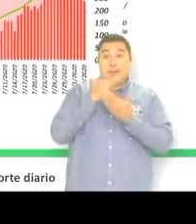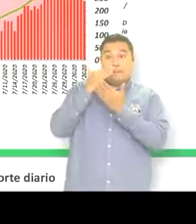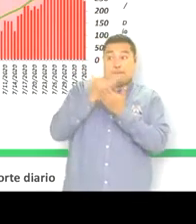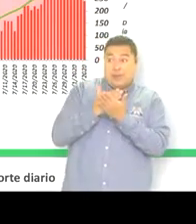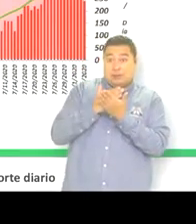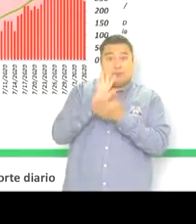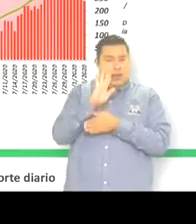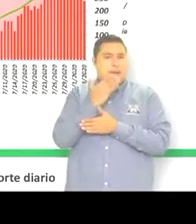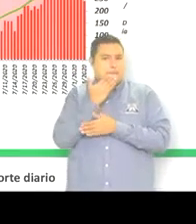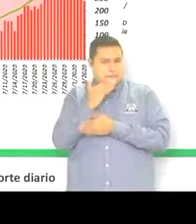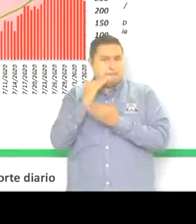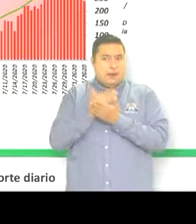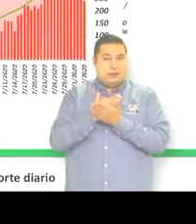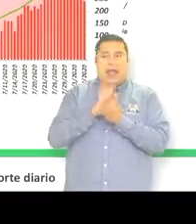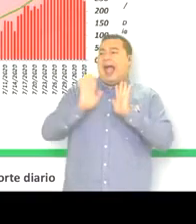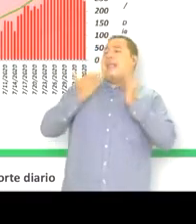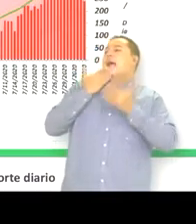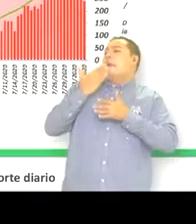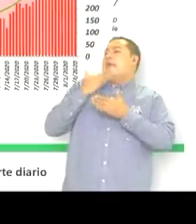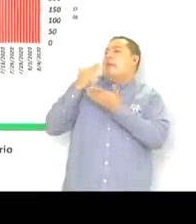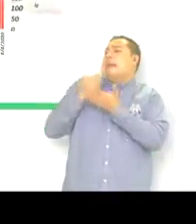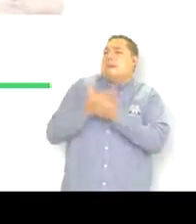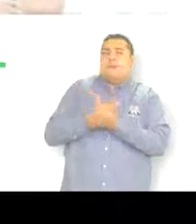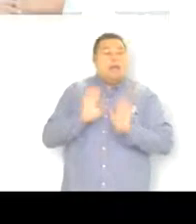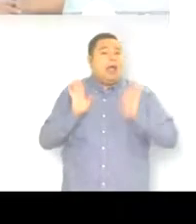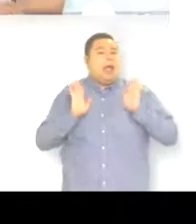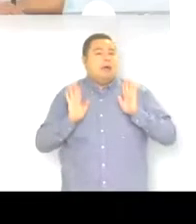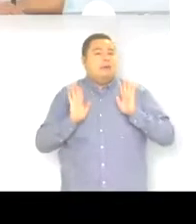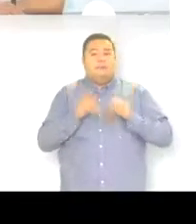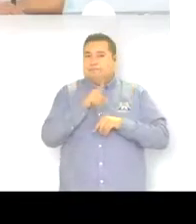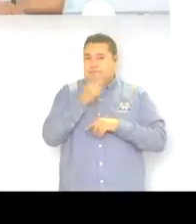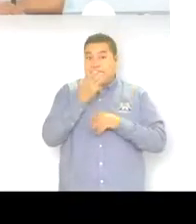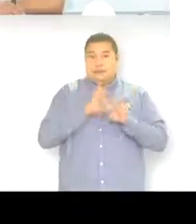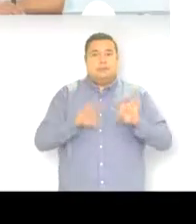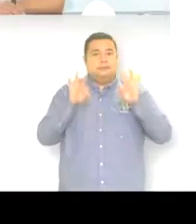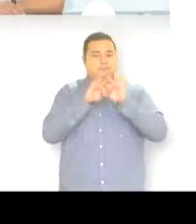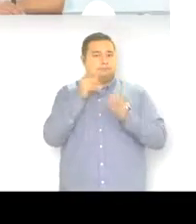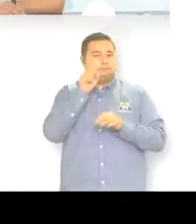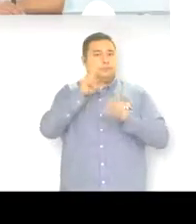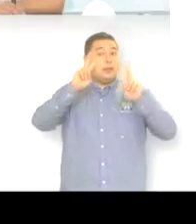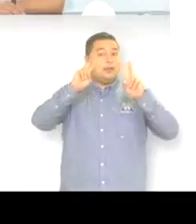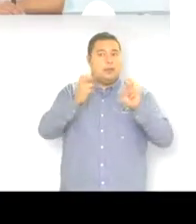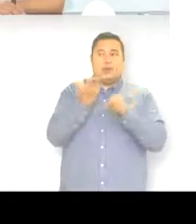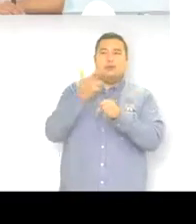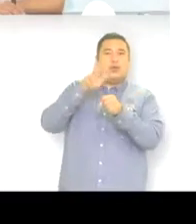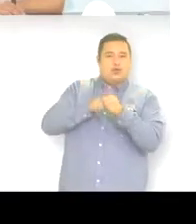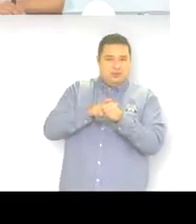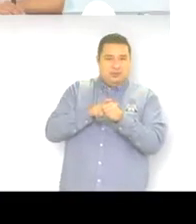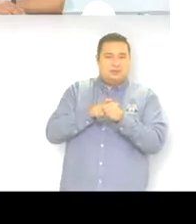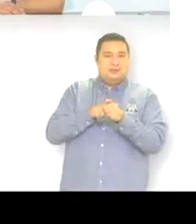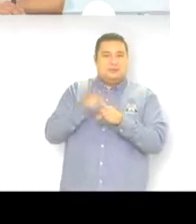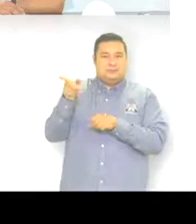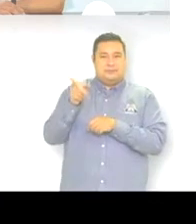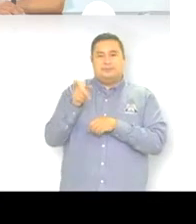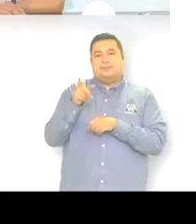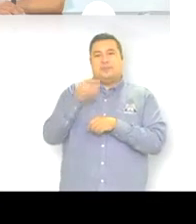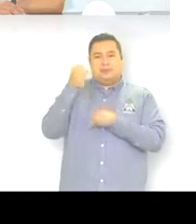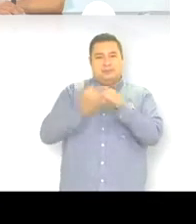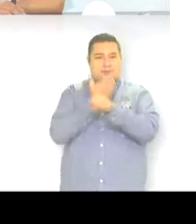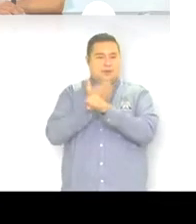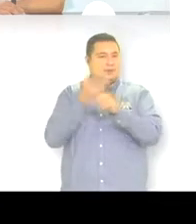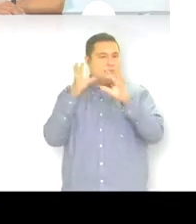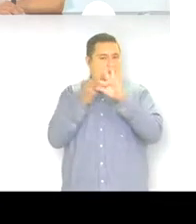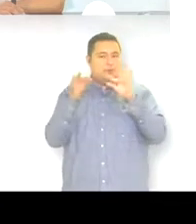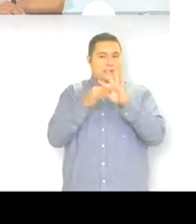debemos confiarnos, no hay que bajar la guardia. Y bueno, también hay que señalar el tema de las hospitalizaciones que ya comentó la secretaria